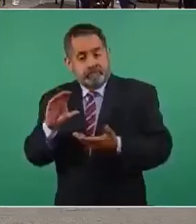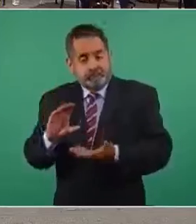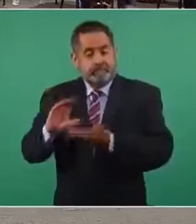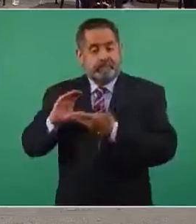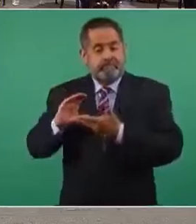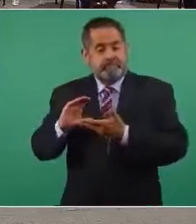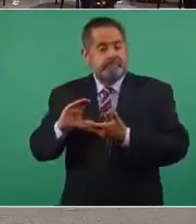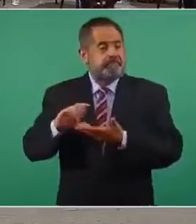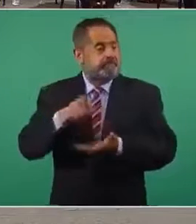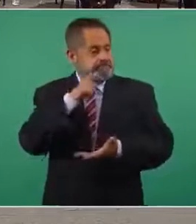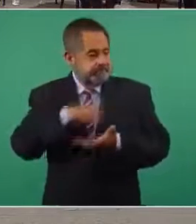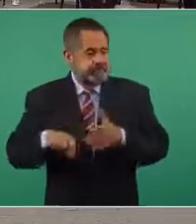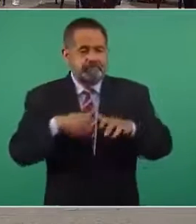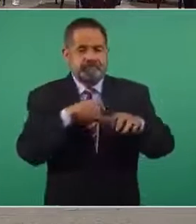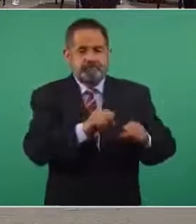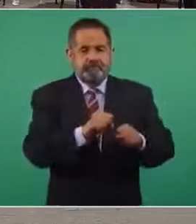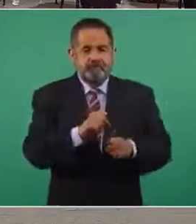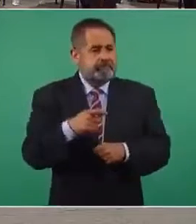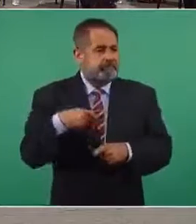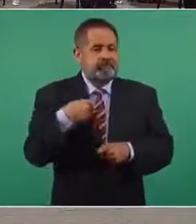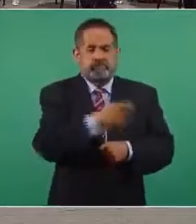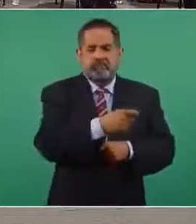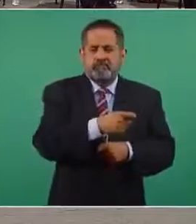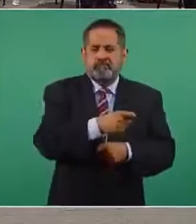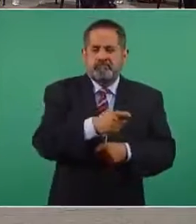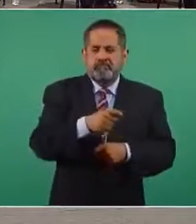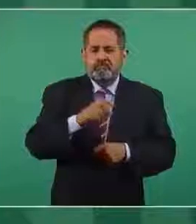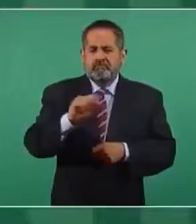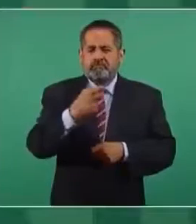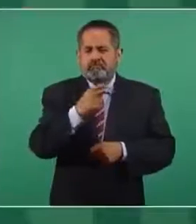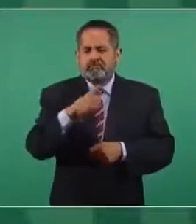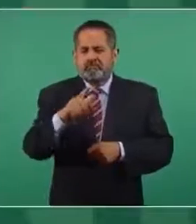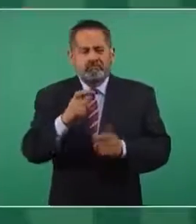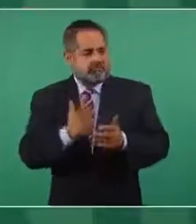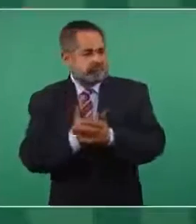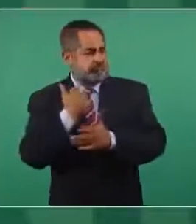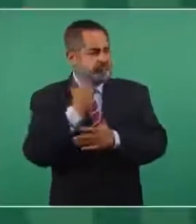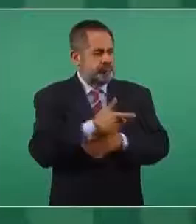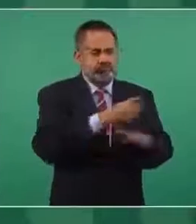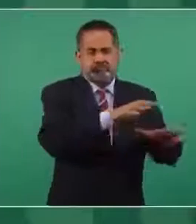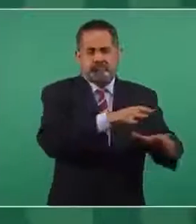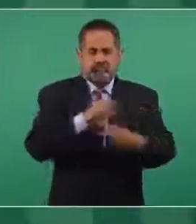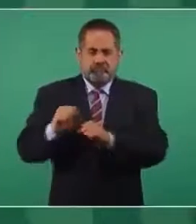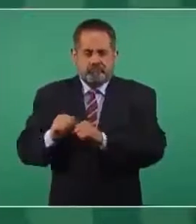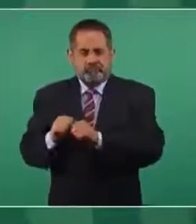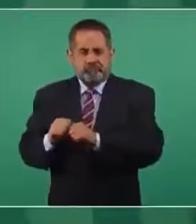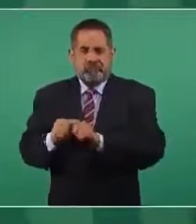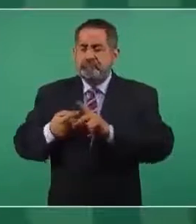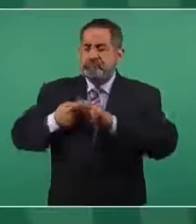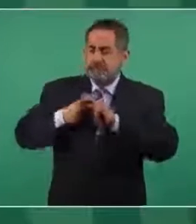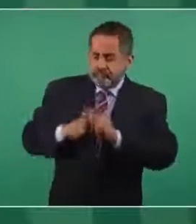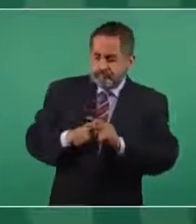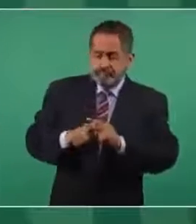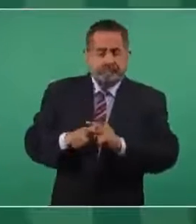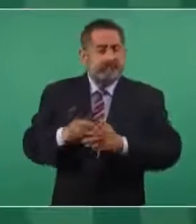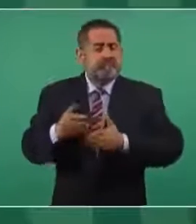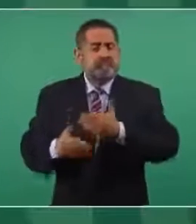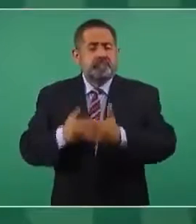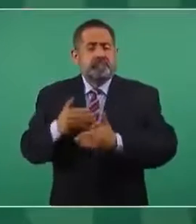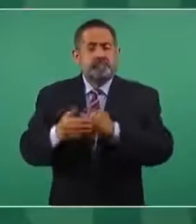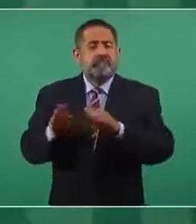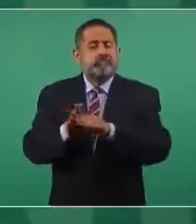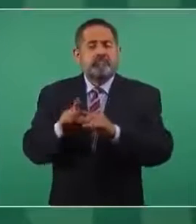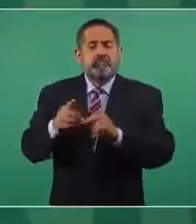compra la refinería y se inicia